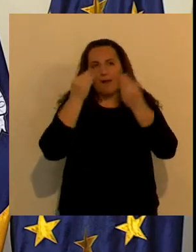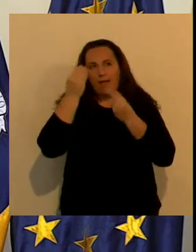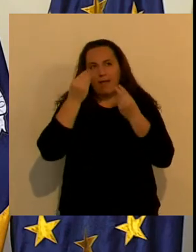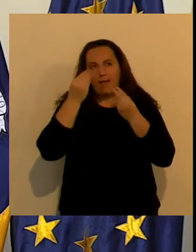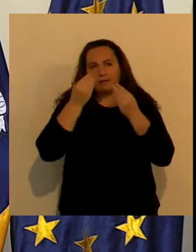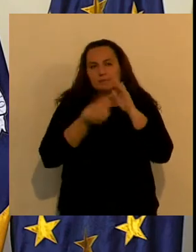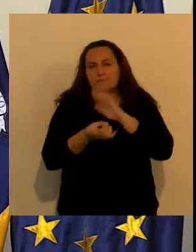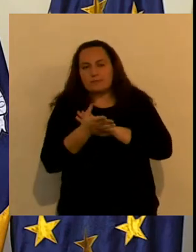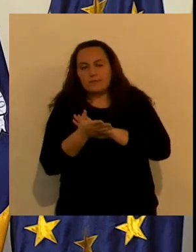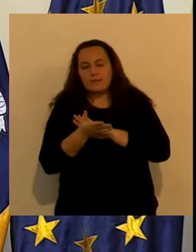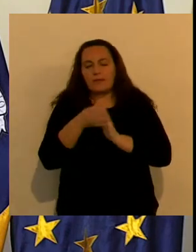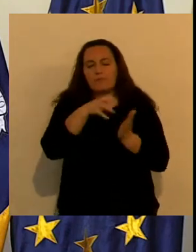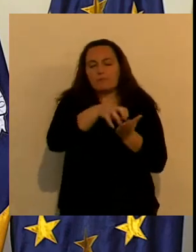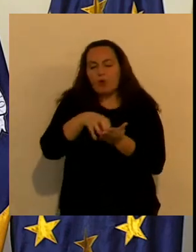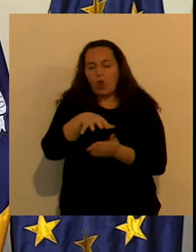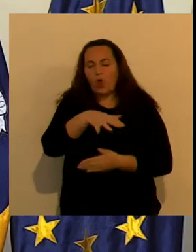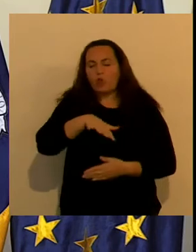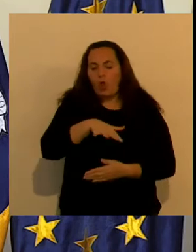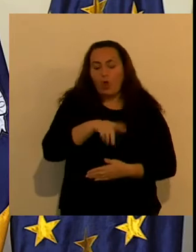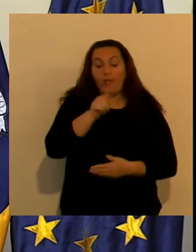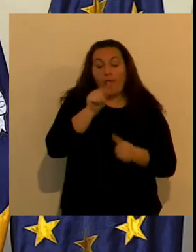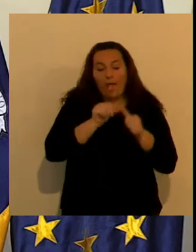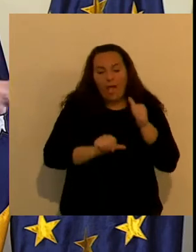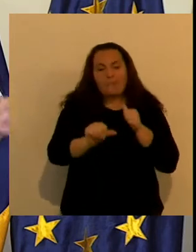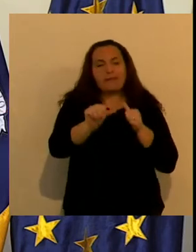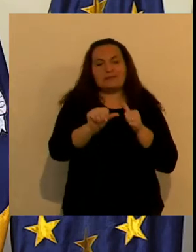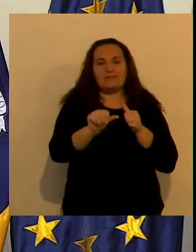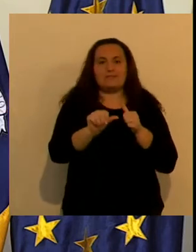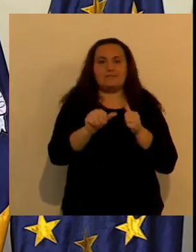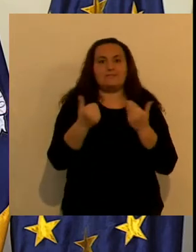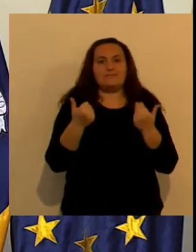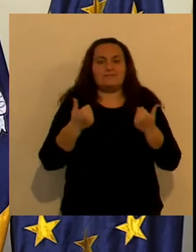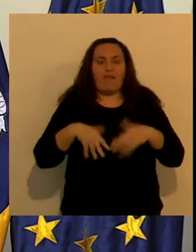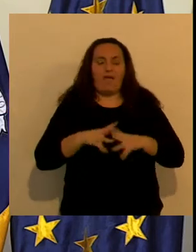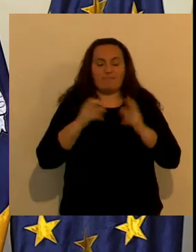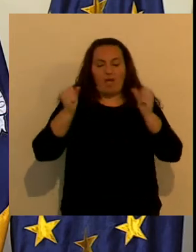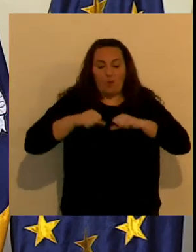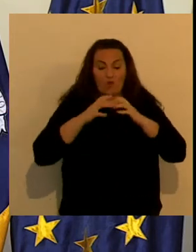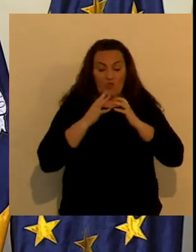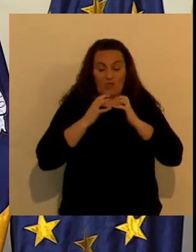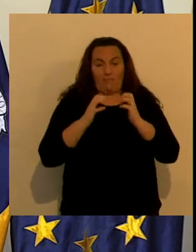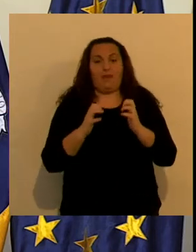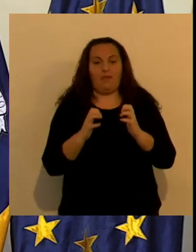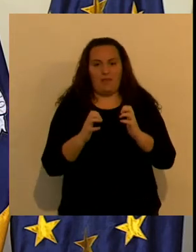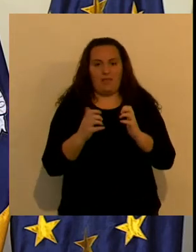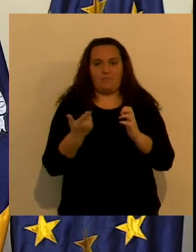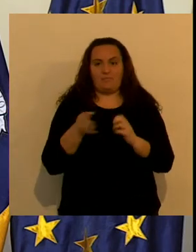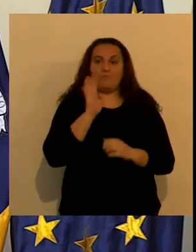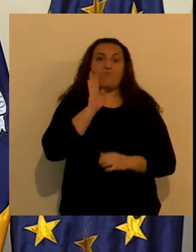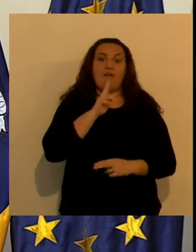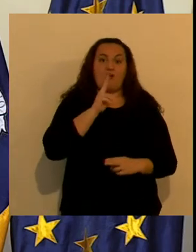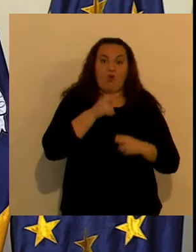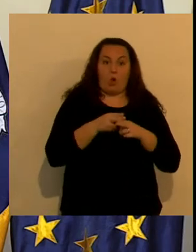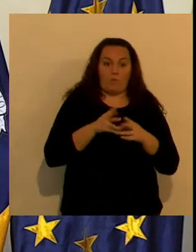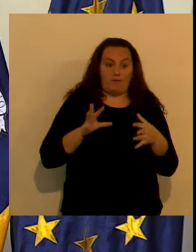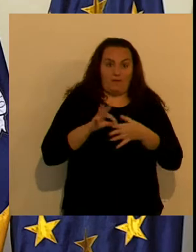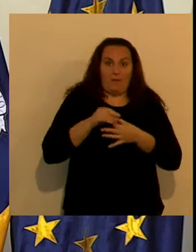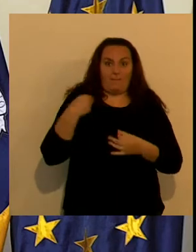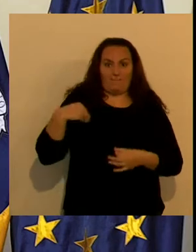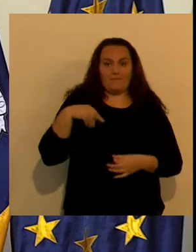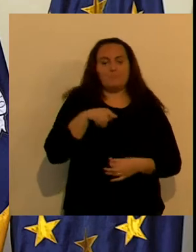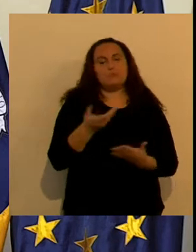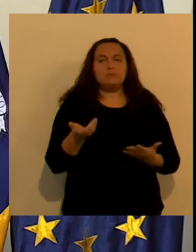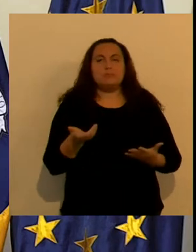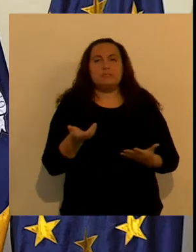dónde ubicarlo. A partir de ahí se adopta ese acuerdo plenario al que se ha hecho mención y la verdad